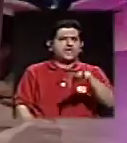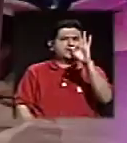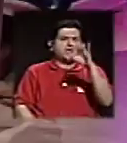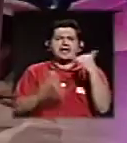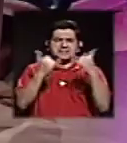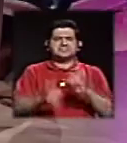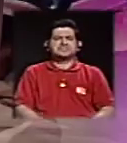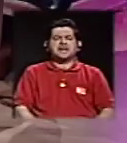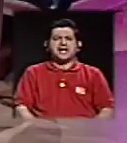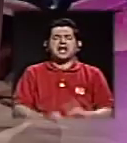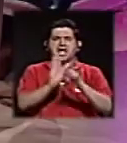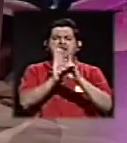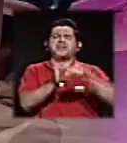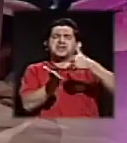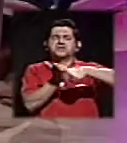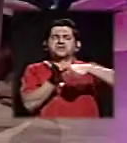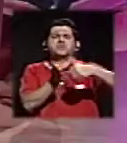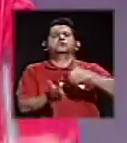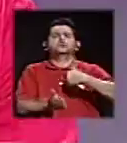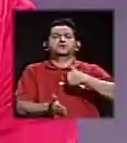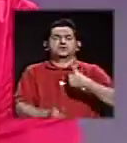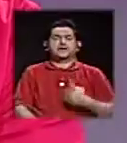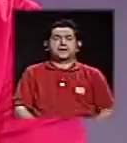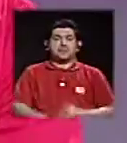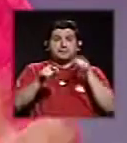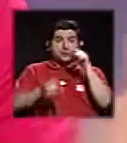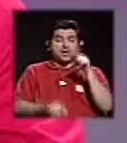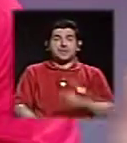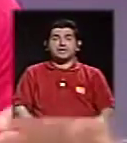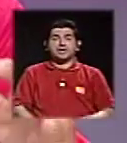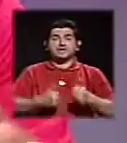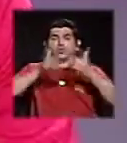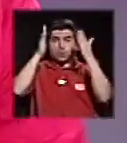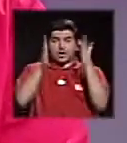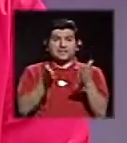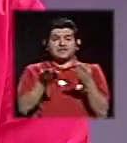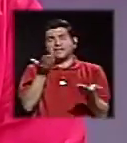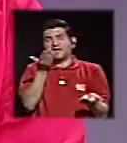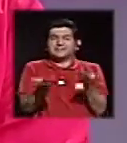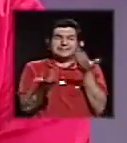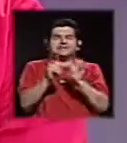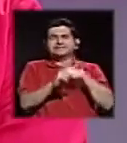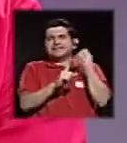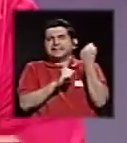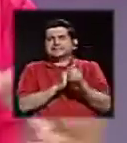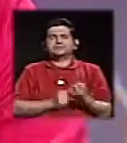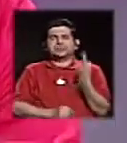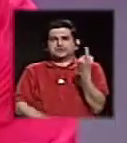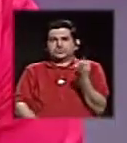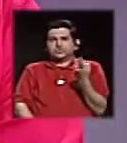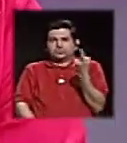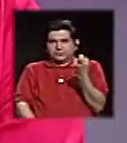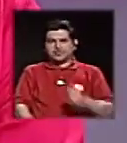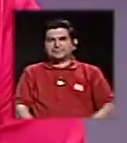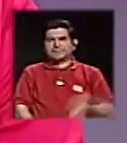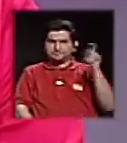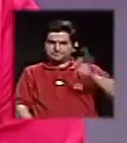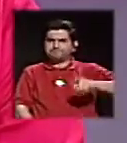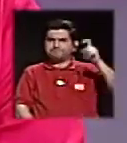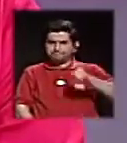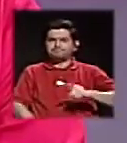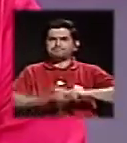garantizó el derecho a que votaran en el derecho a ser electas es lo que quedó como ahí este pendiente y ha habido que hacer